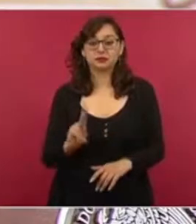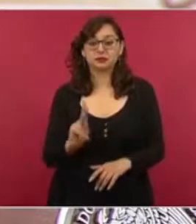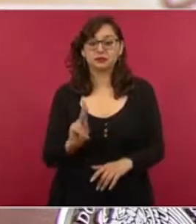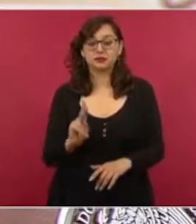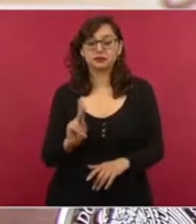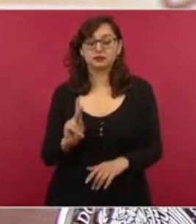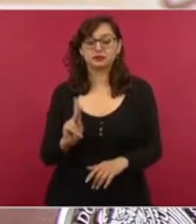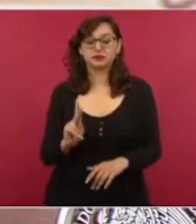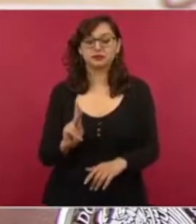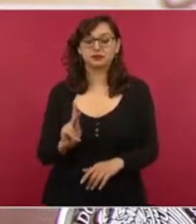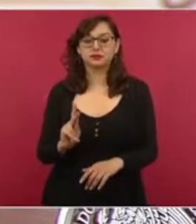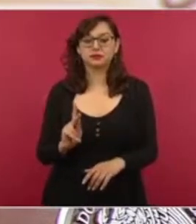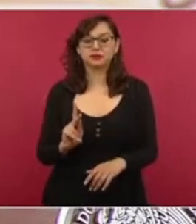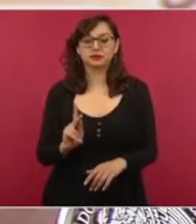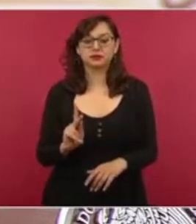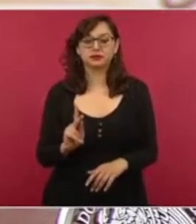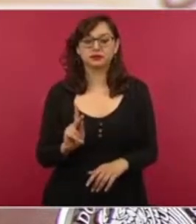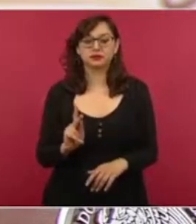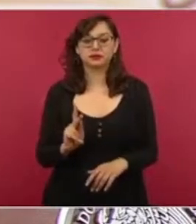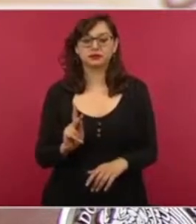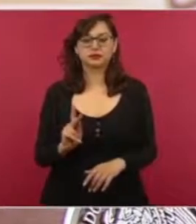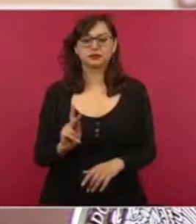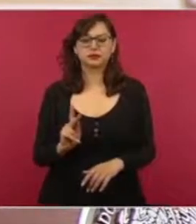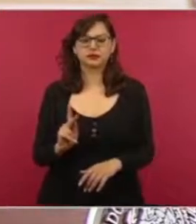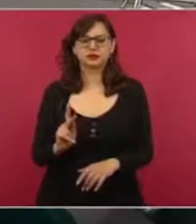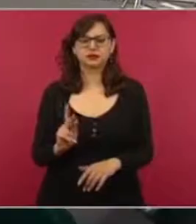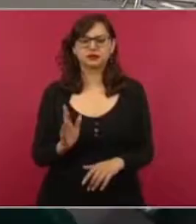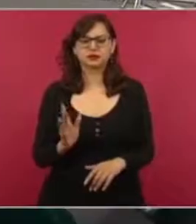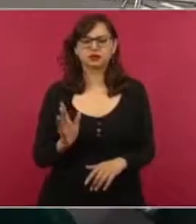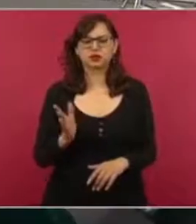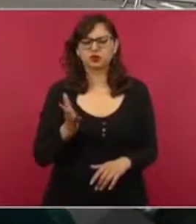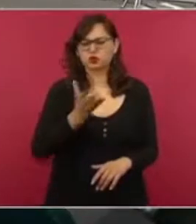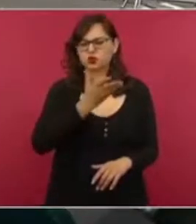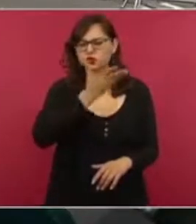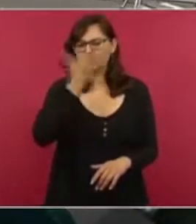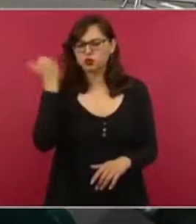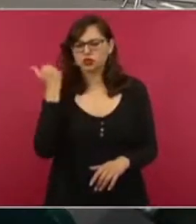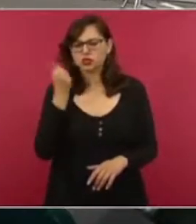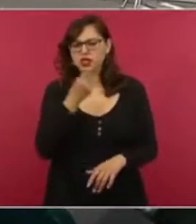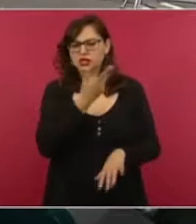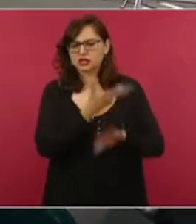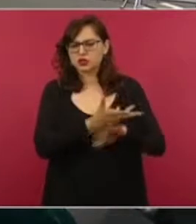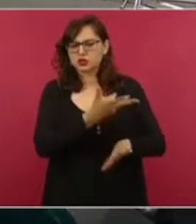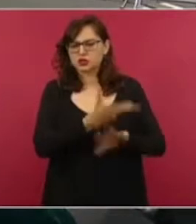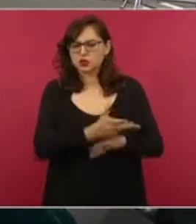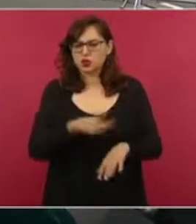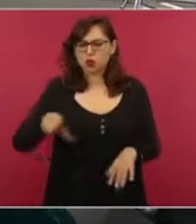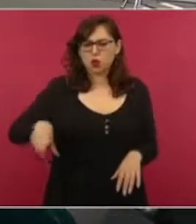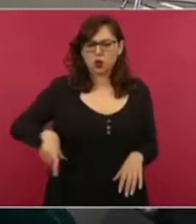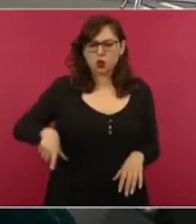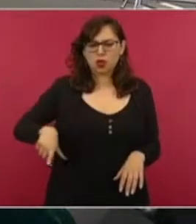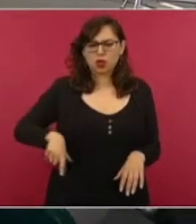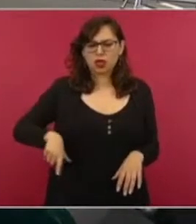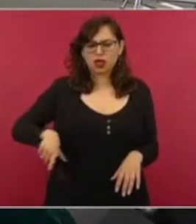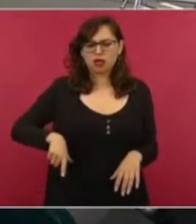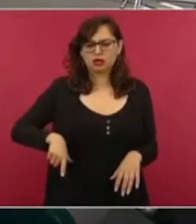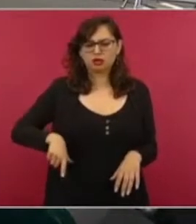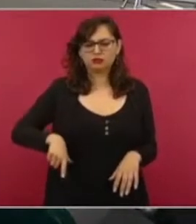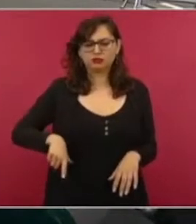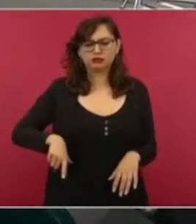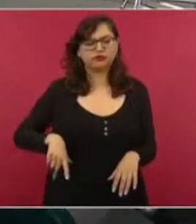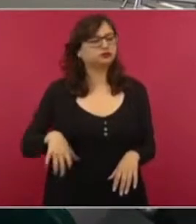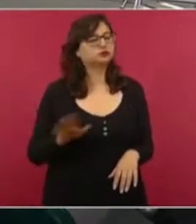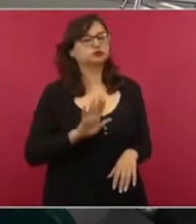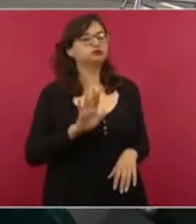no sé si sea el gobierno estadounidense, de todas maneras. Bueno, él